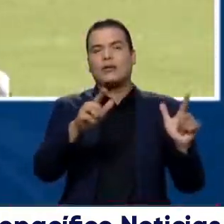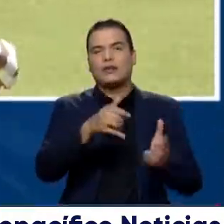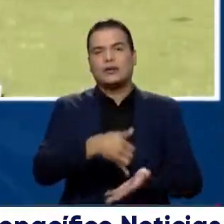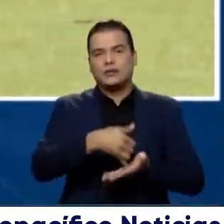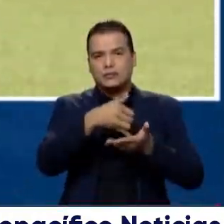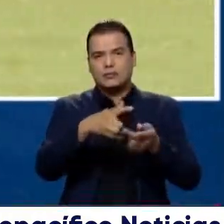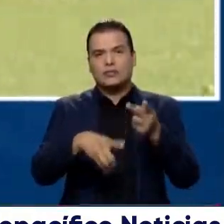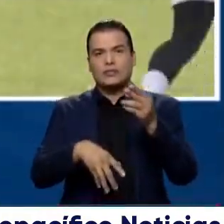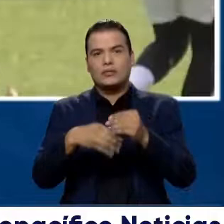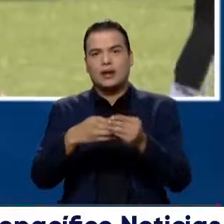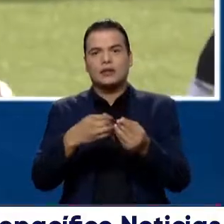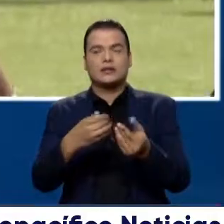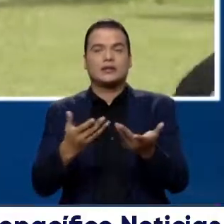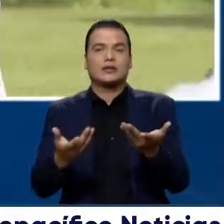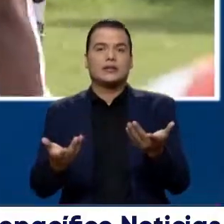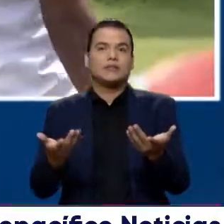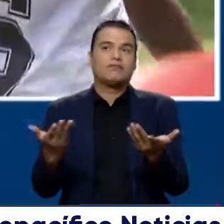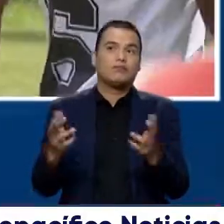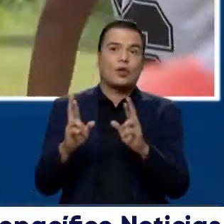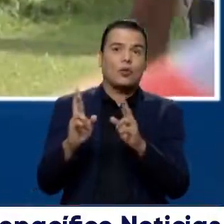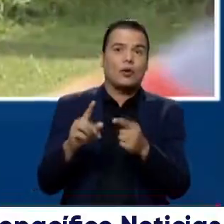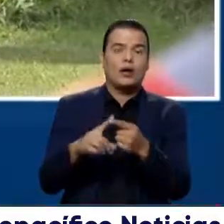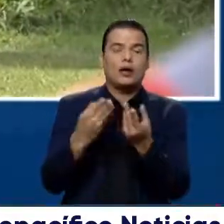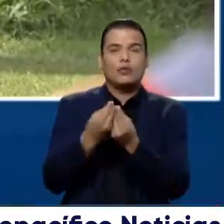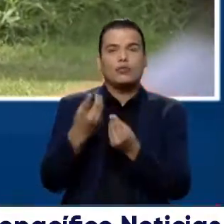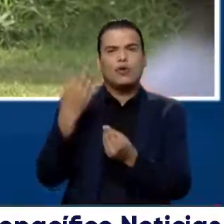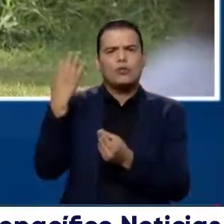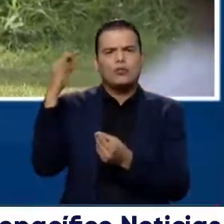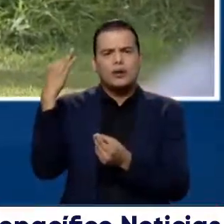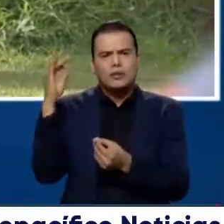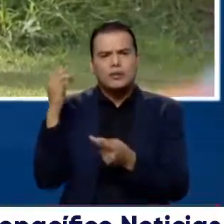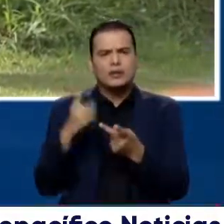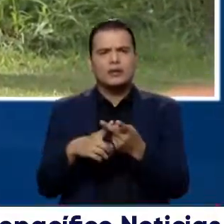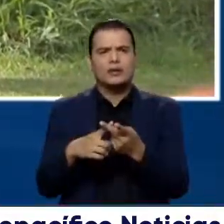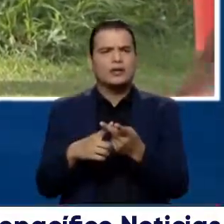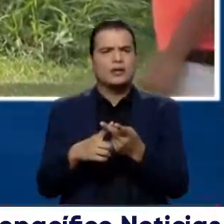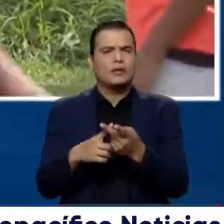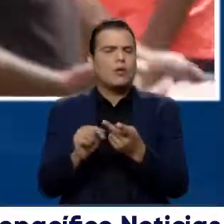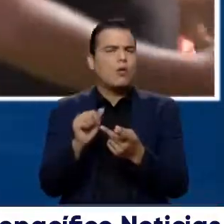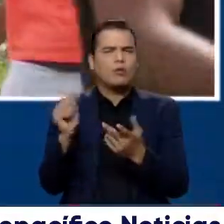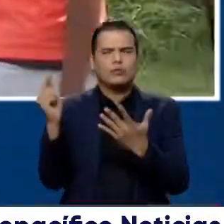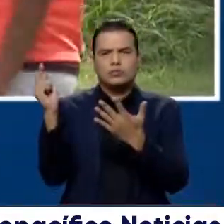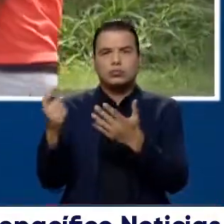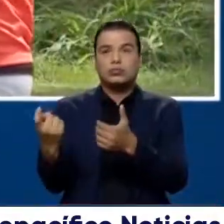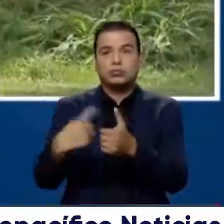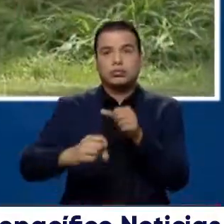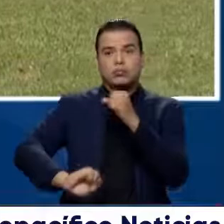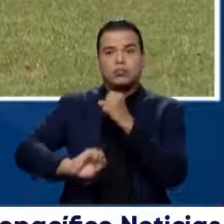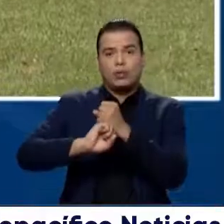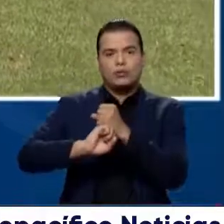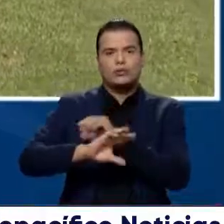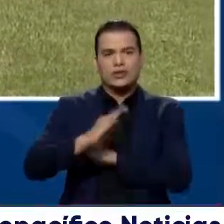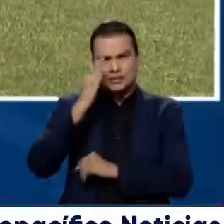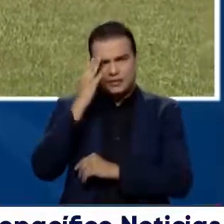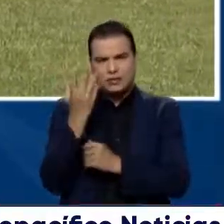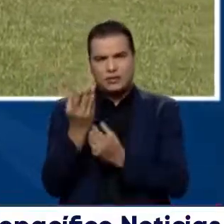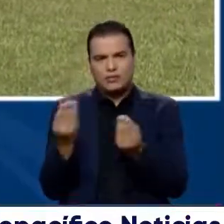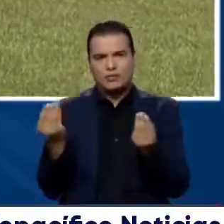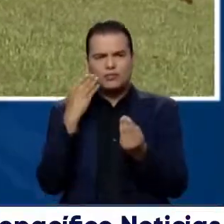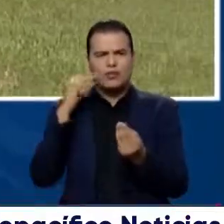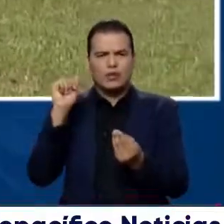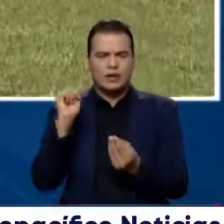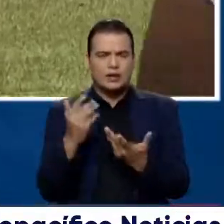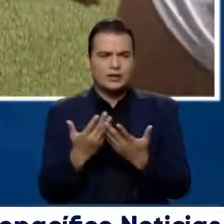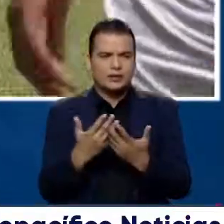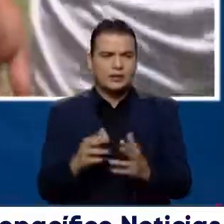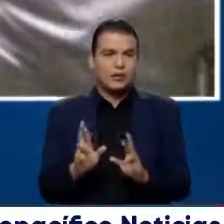muchos clubes del departamento del valle del cauca que no son profesionales pero que tienen equipo m y no puedan ser partícipes y tenemos atrás porque no sus deportistas a esos clubes